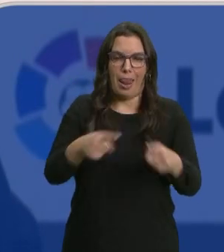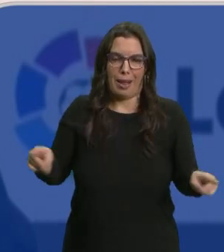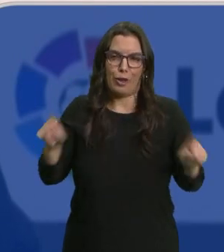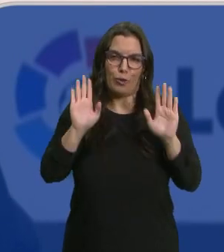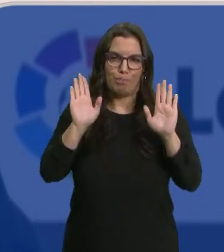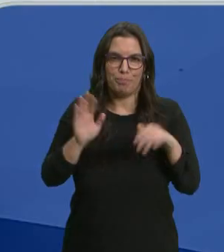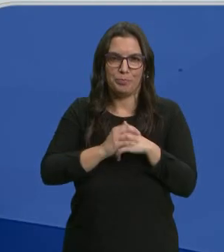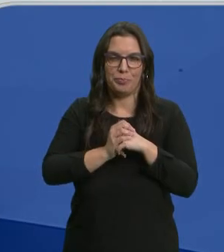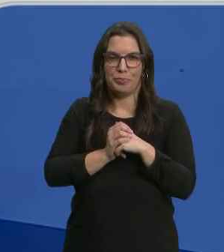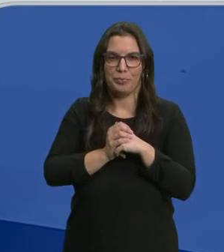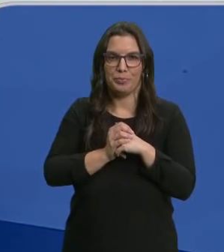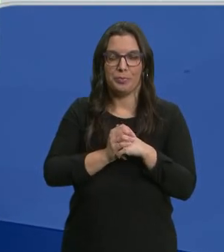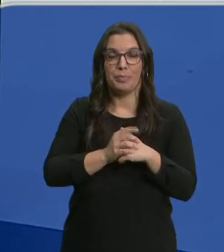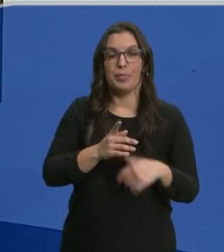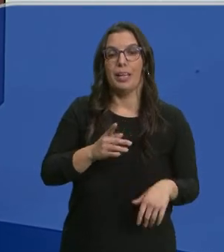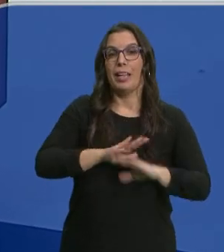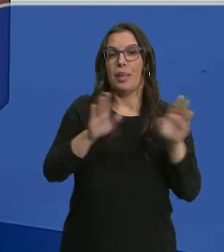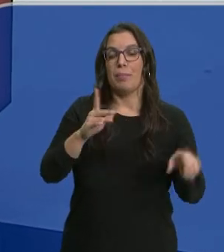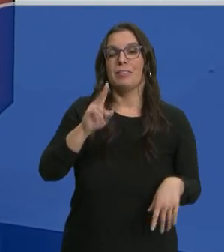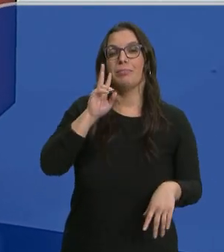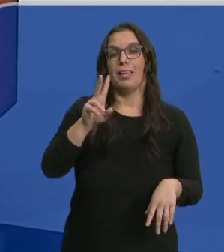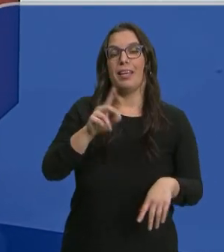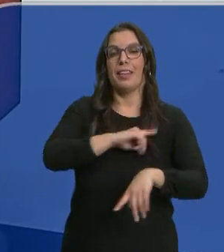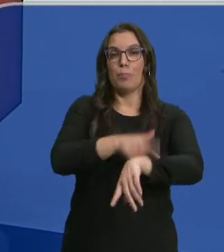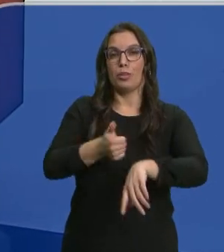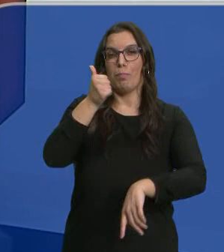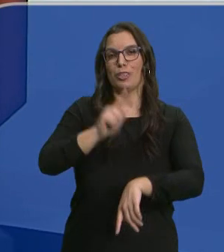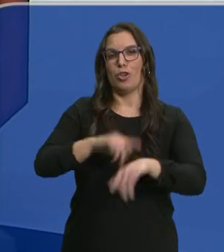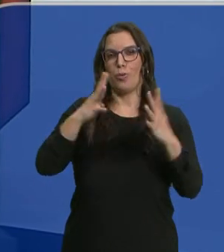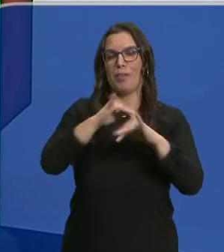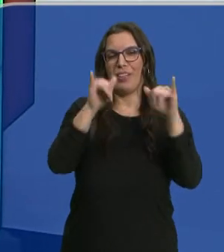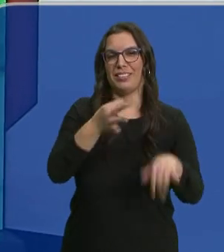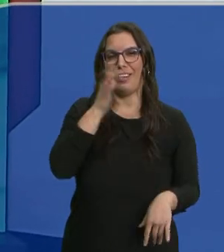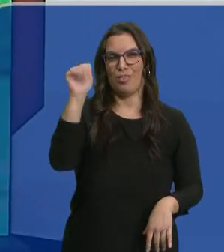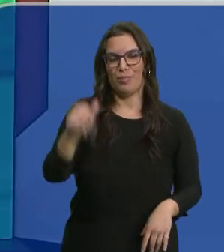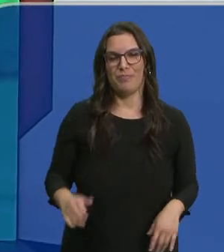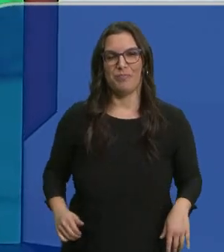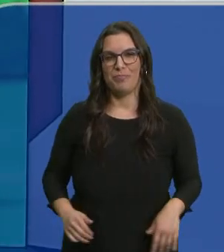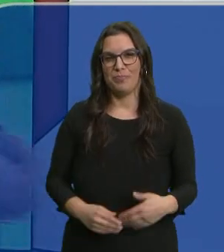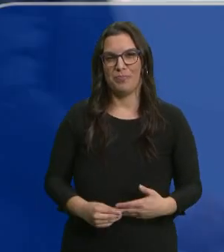Nada más, nos vamos. Más deporte a las 9 con Fernando Escudero. Feliz tarde, adiós.